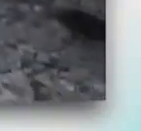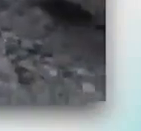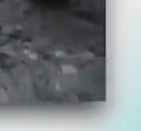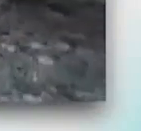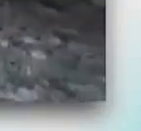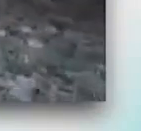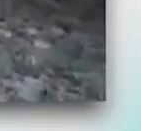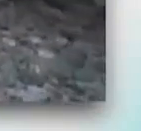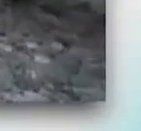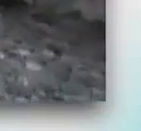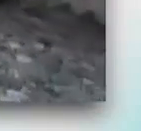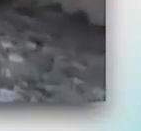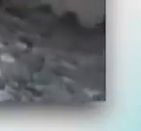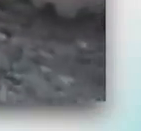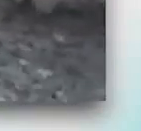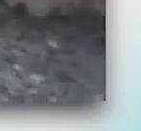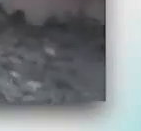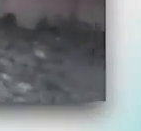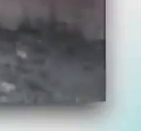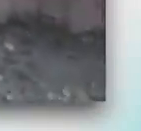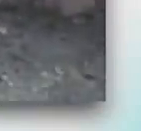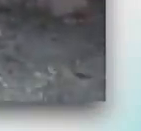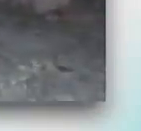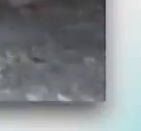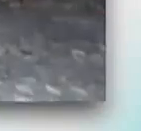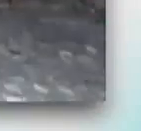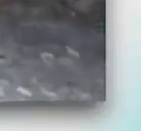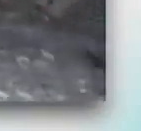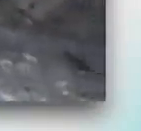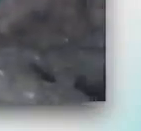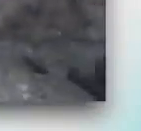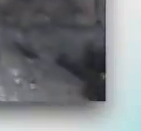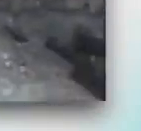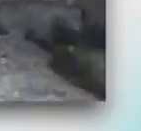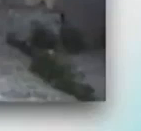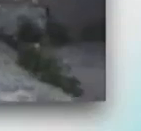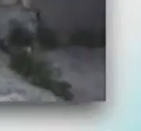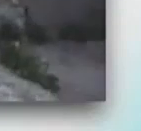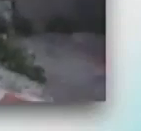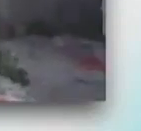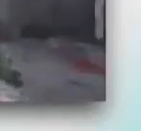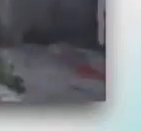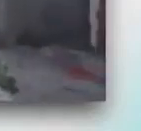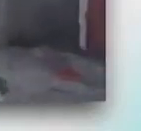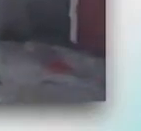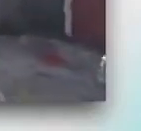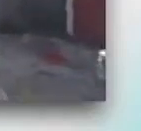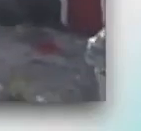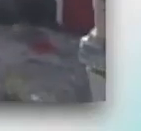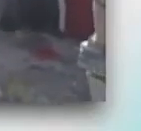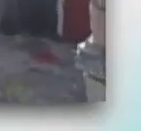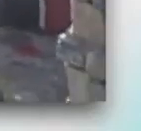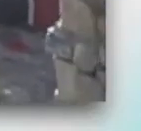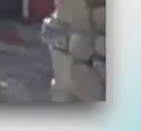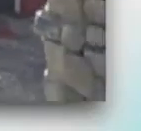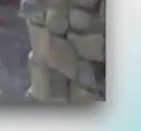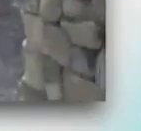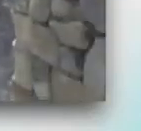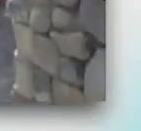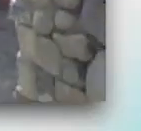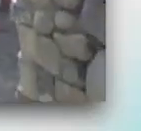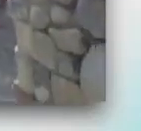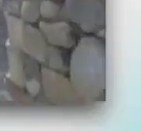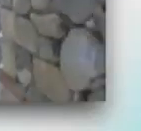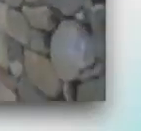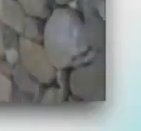Así enfrentaron el páramo, montañas que atravesar. Pasaron por Mucuchíe con un duro